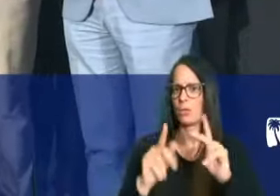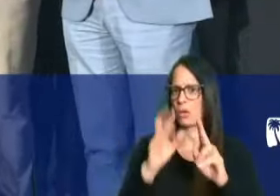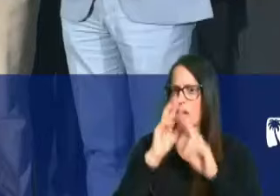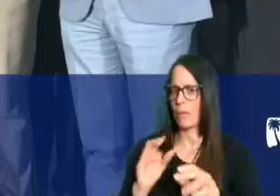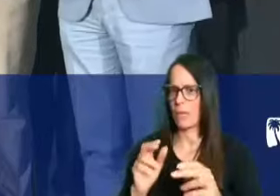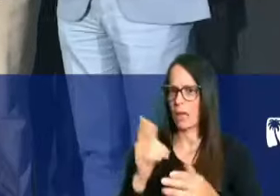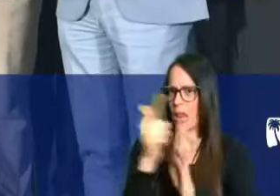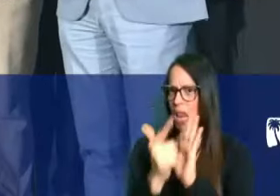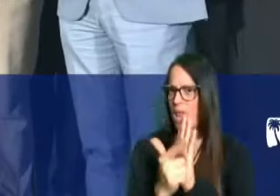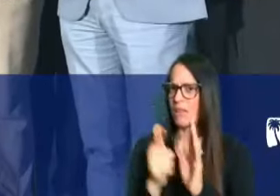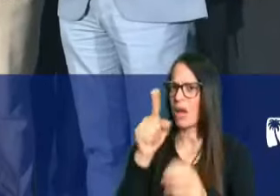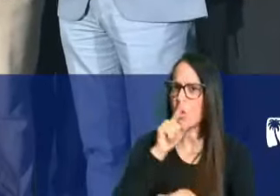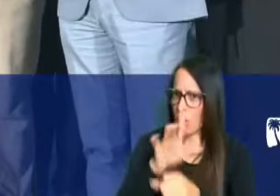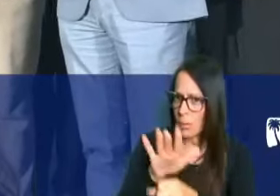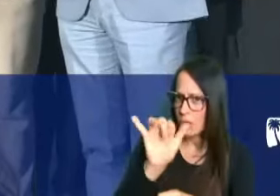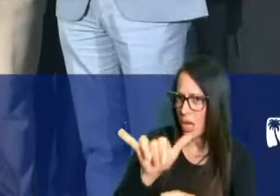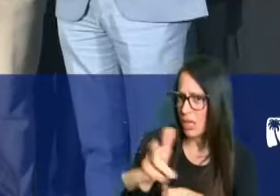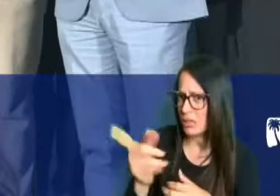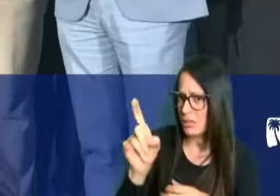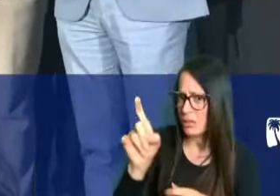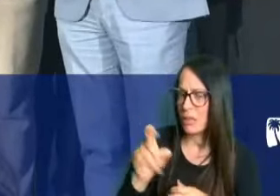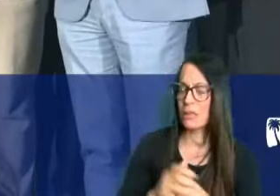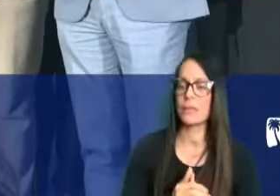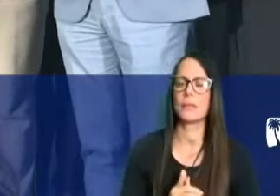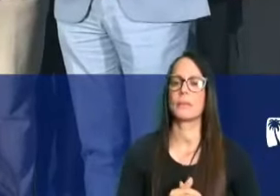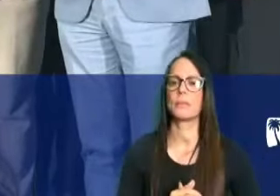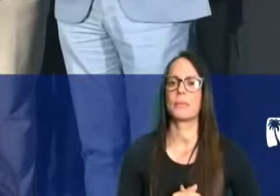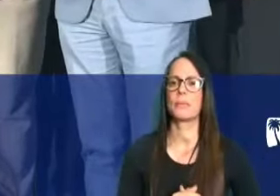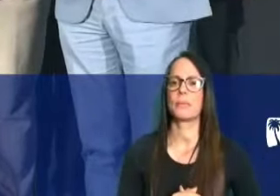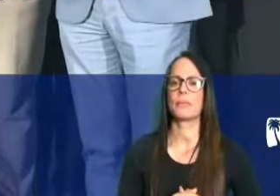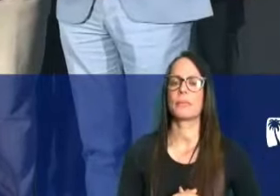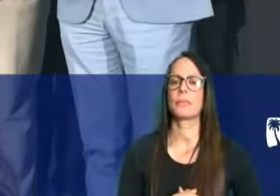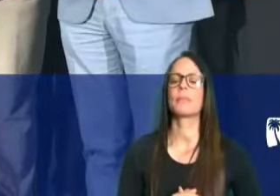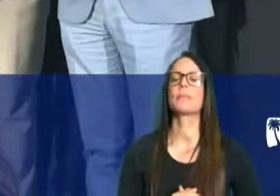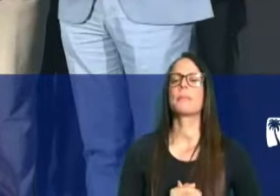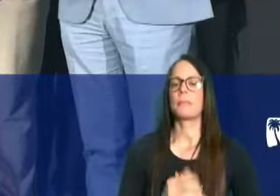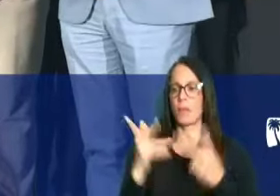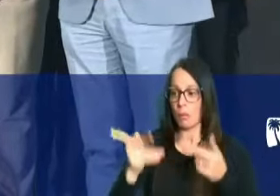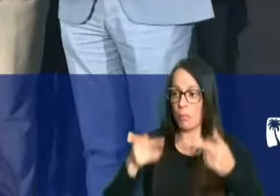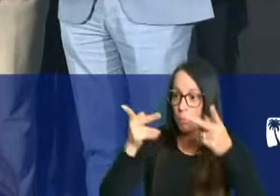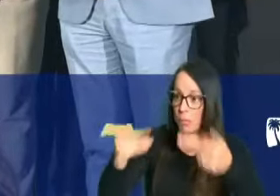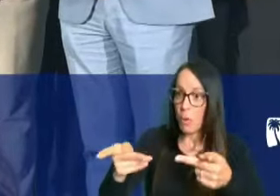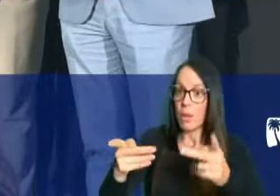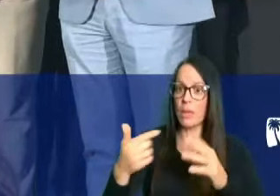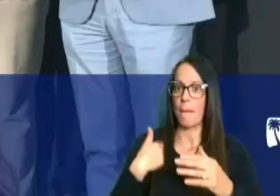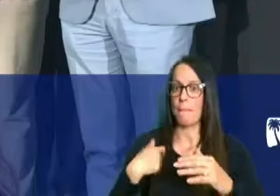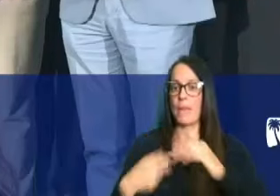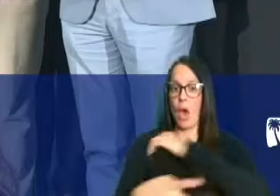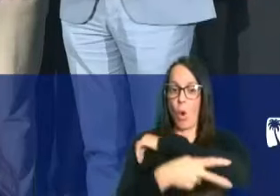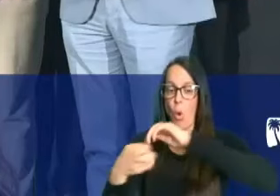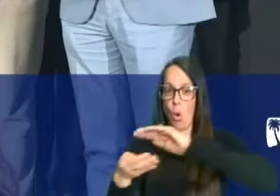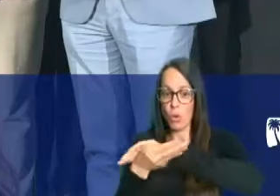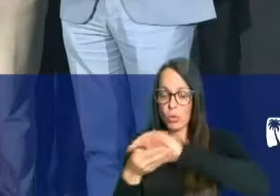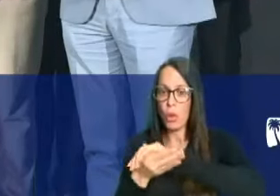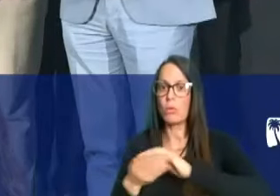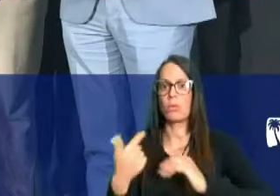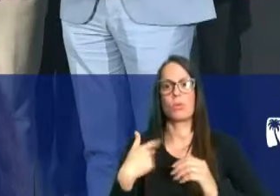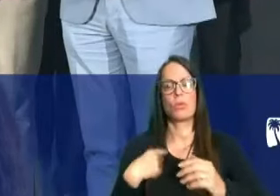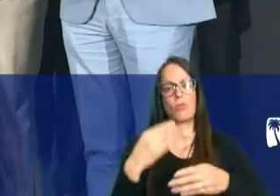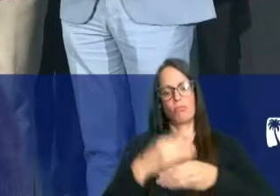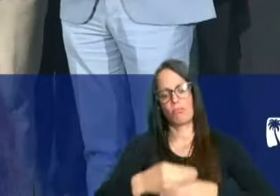eso primero la la plataforma en términos de corrupción es la más abarcadora de todos los demás partidos yo creo que eso